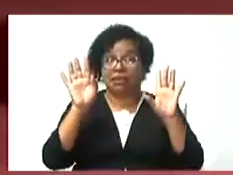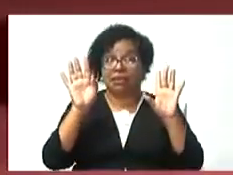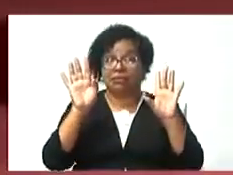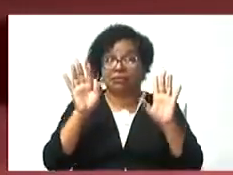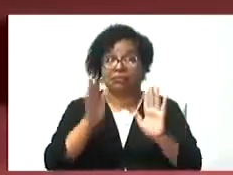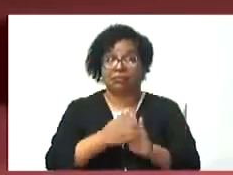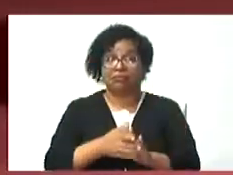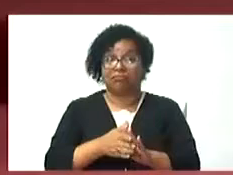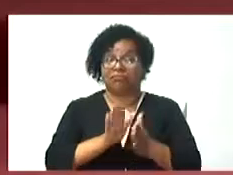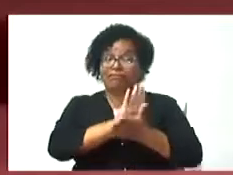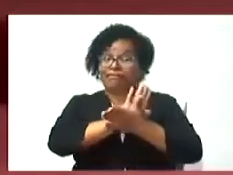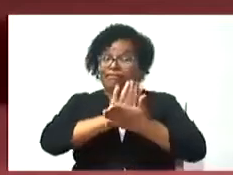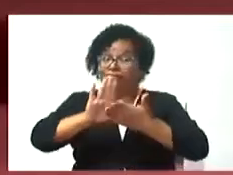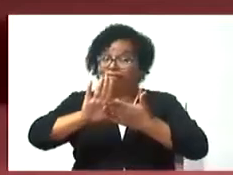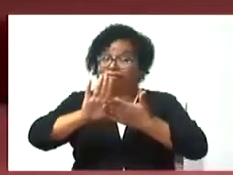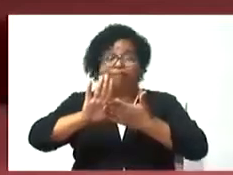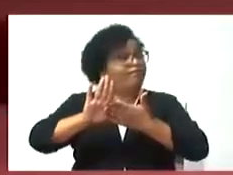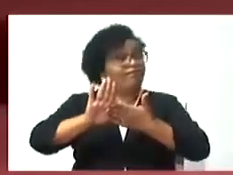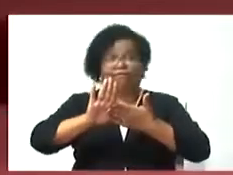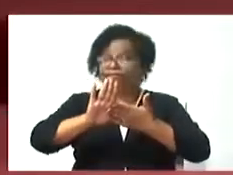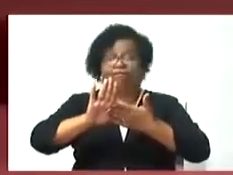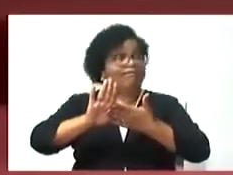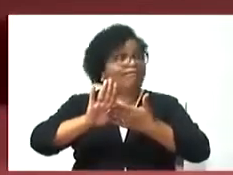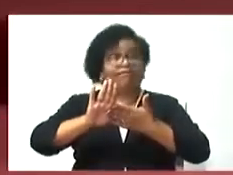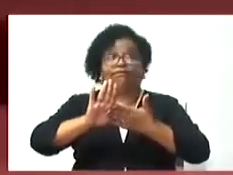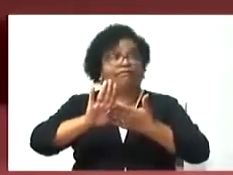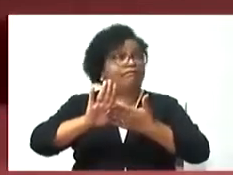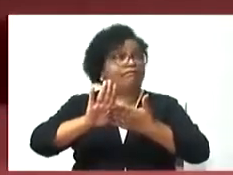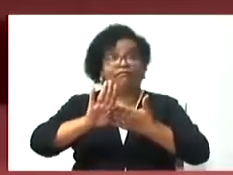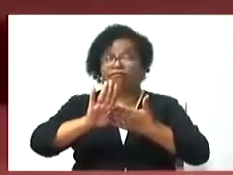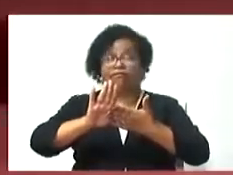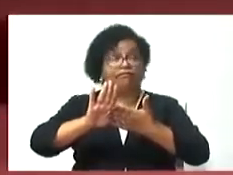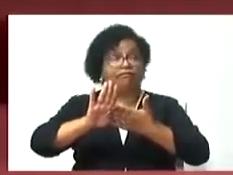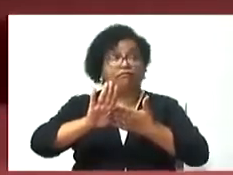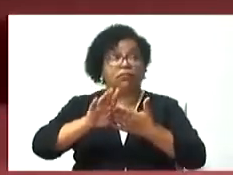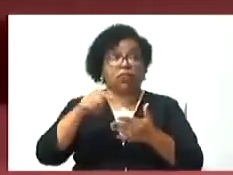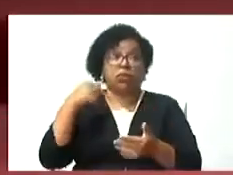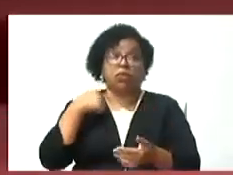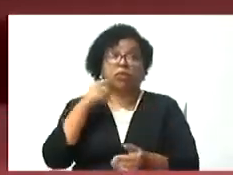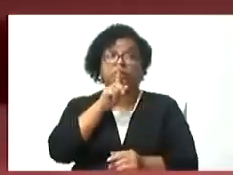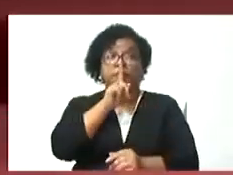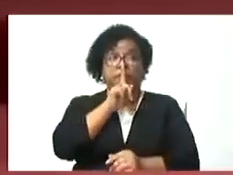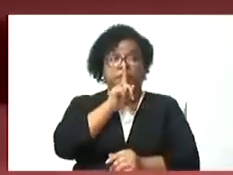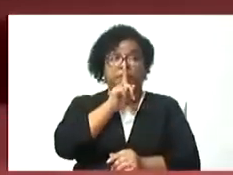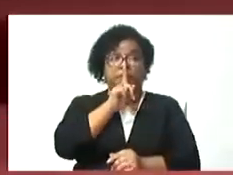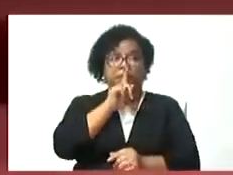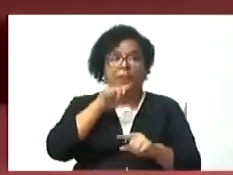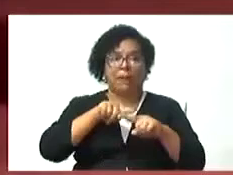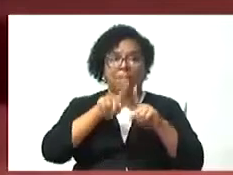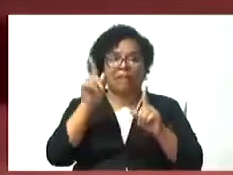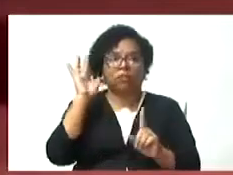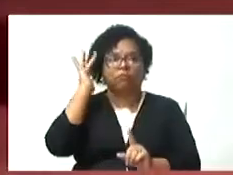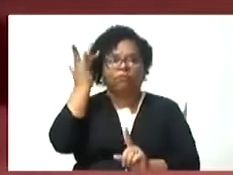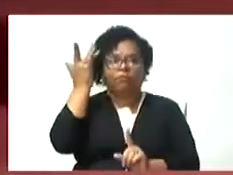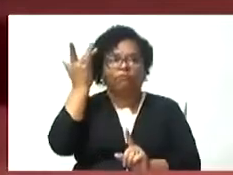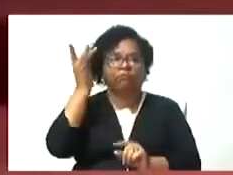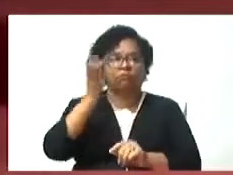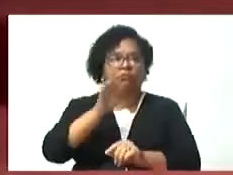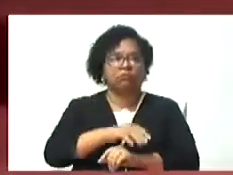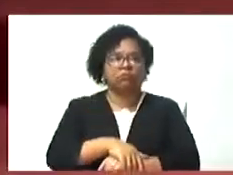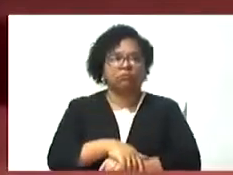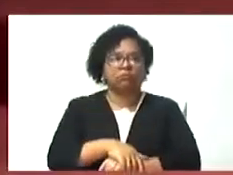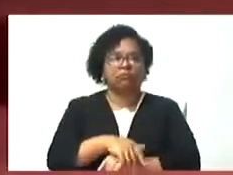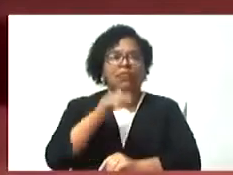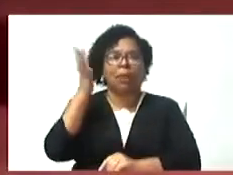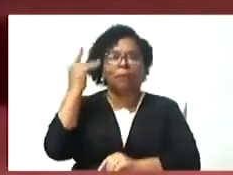entonces desgraciadamente yo me quedé callada pero concuerda a lo mejor porque ya